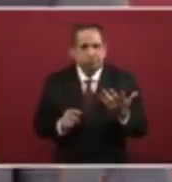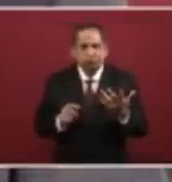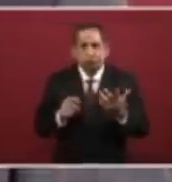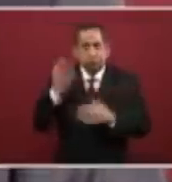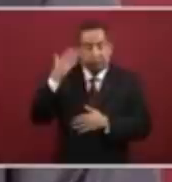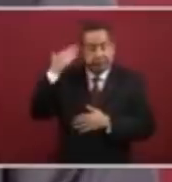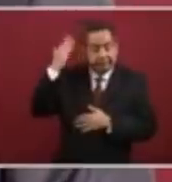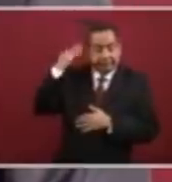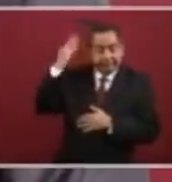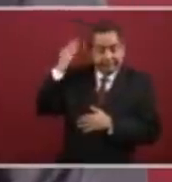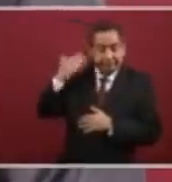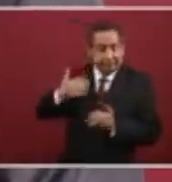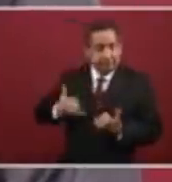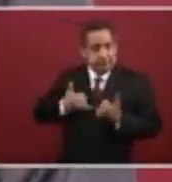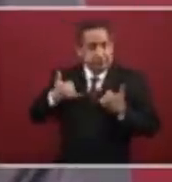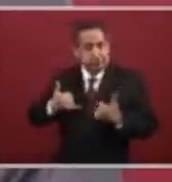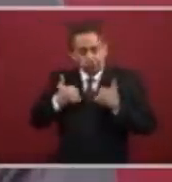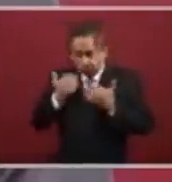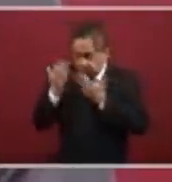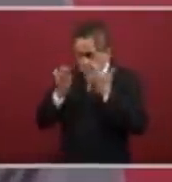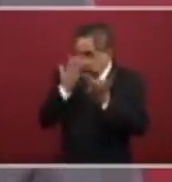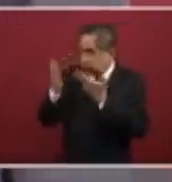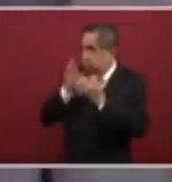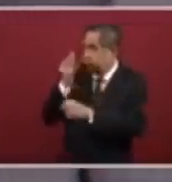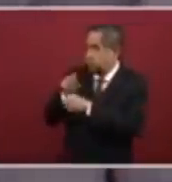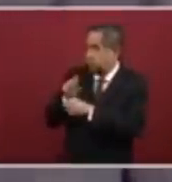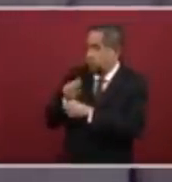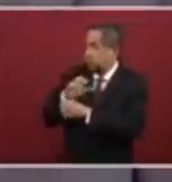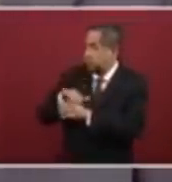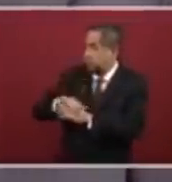saliendo de